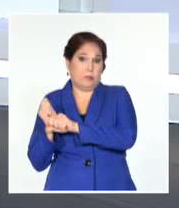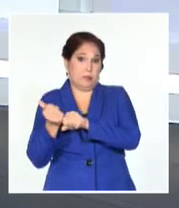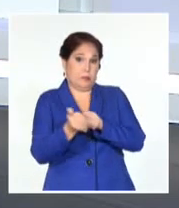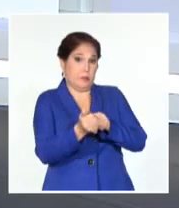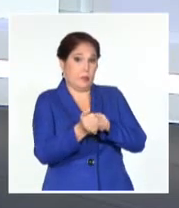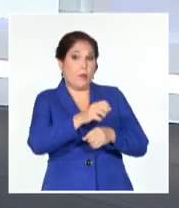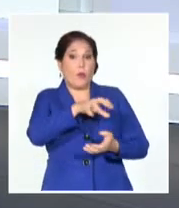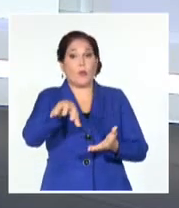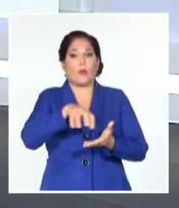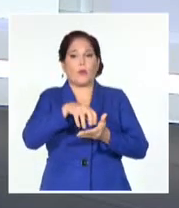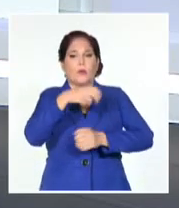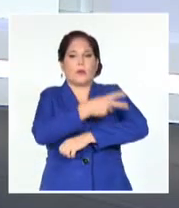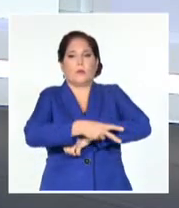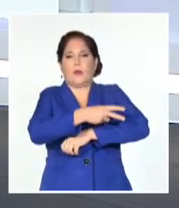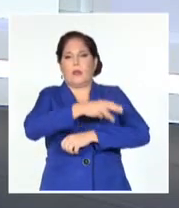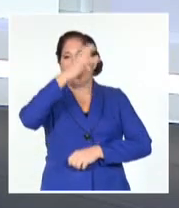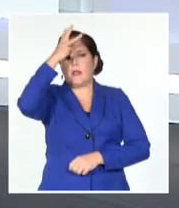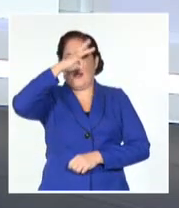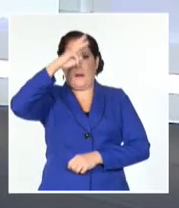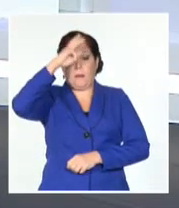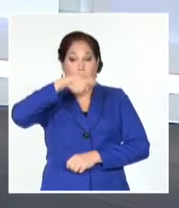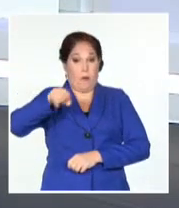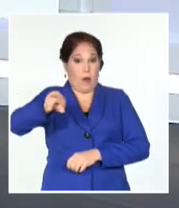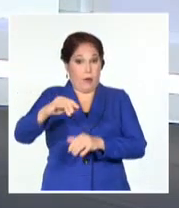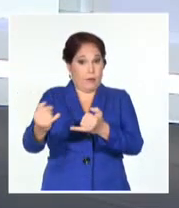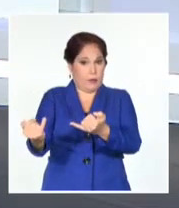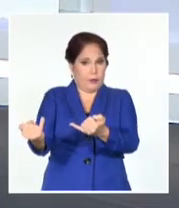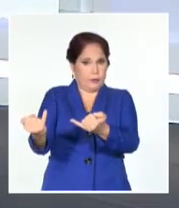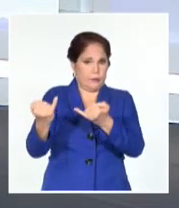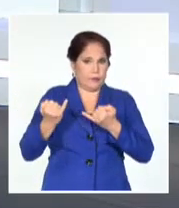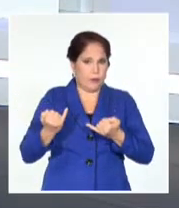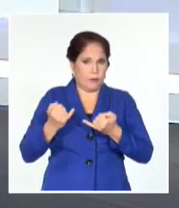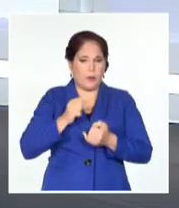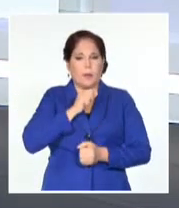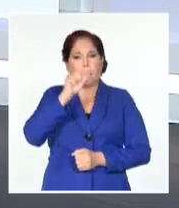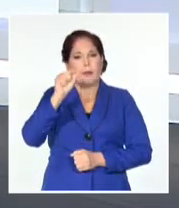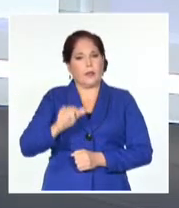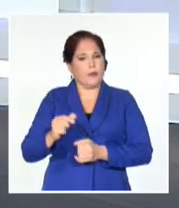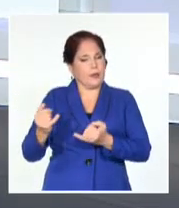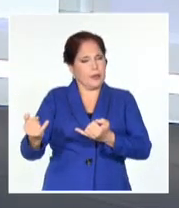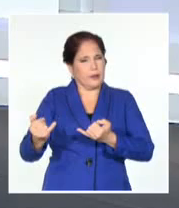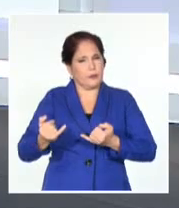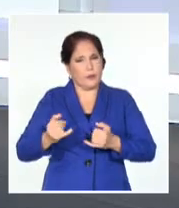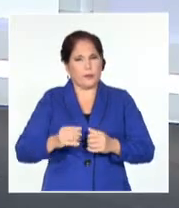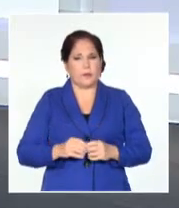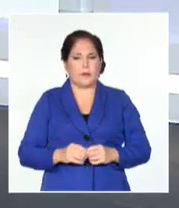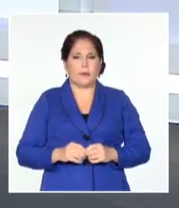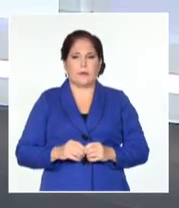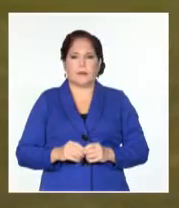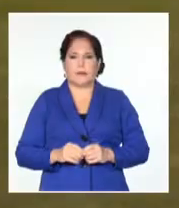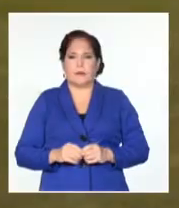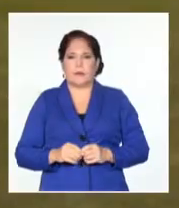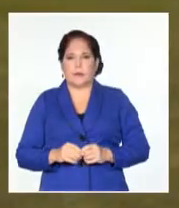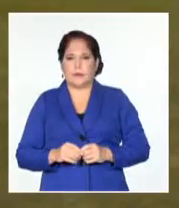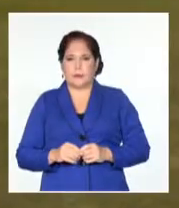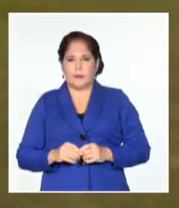México. Desde la sede tenemos el reporte de la enviada especial de la prensa cubana, la colega Rosa María Torres Montalbán.